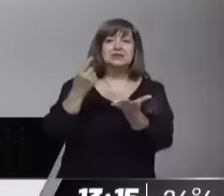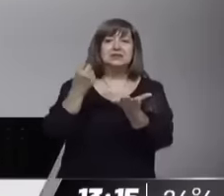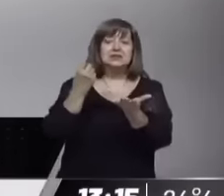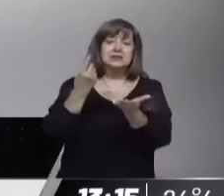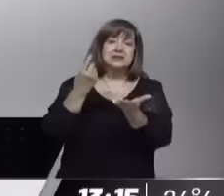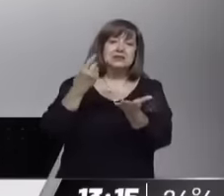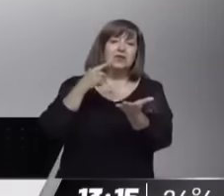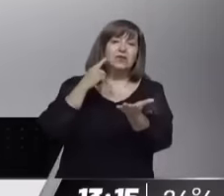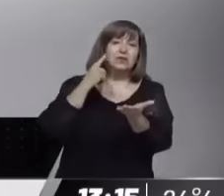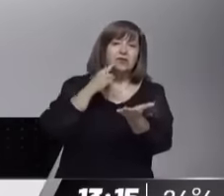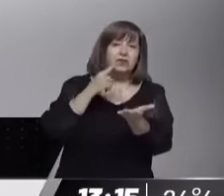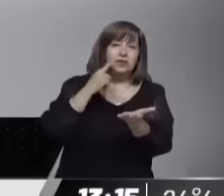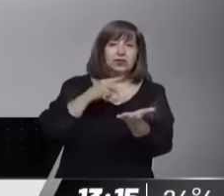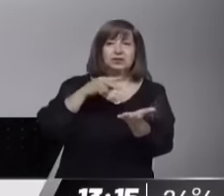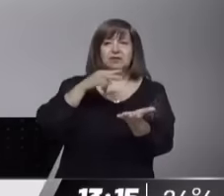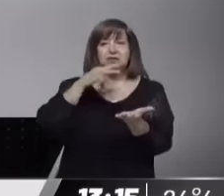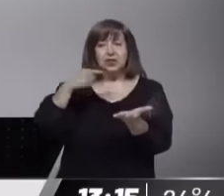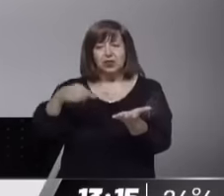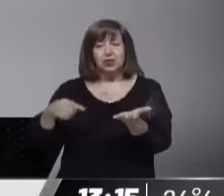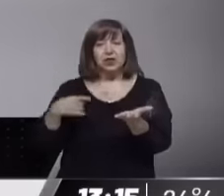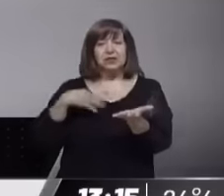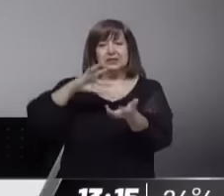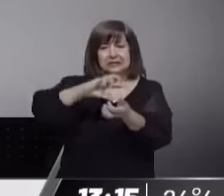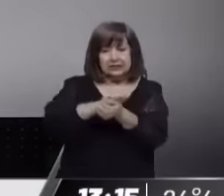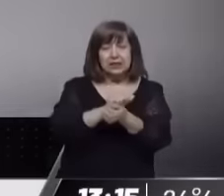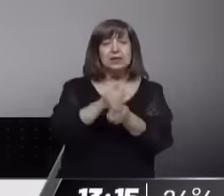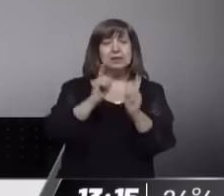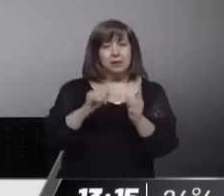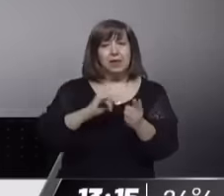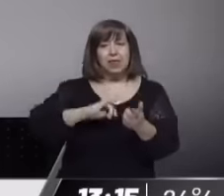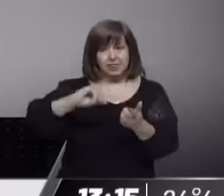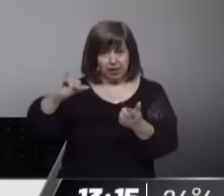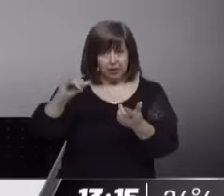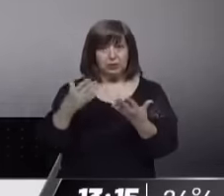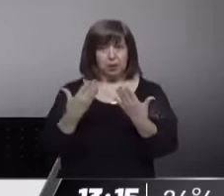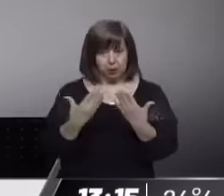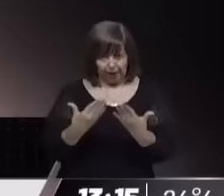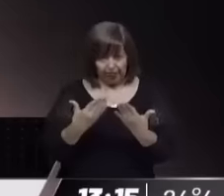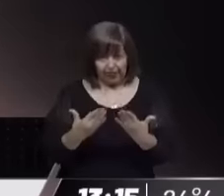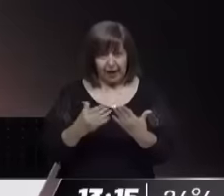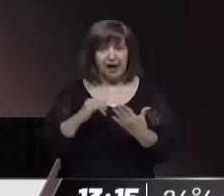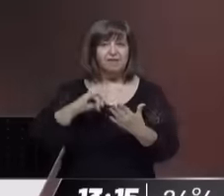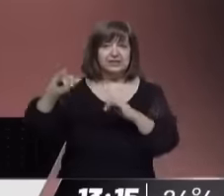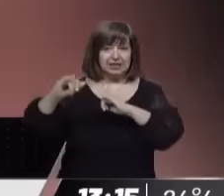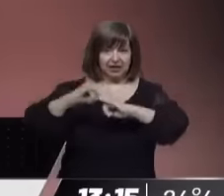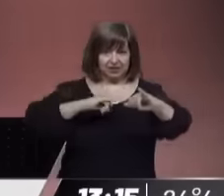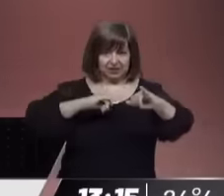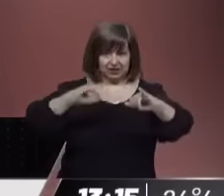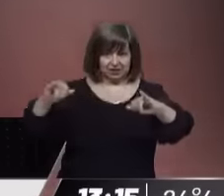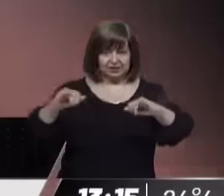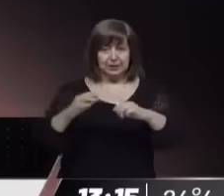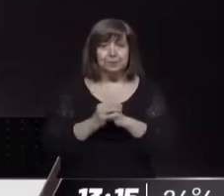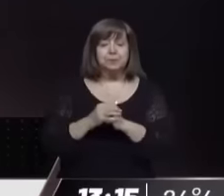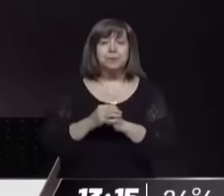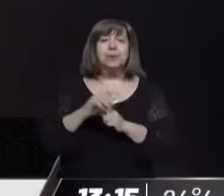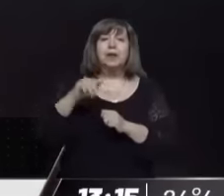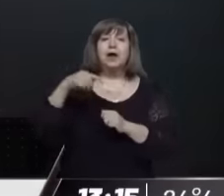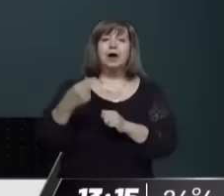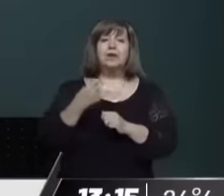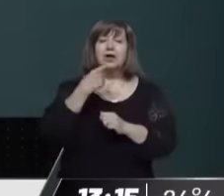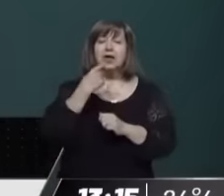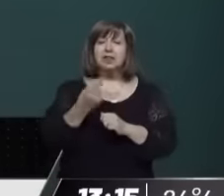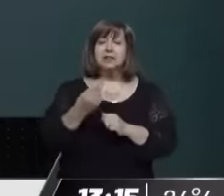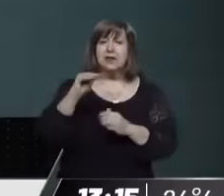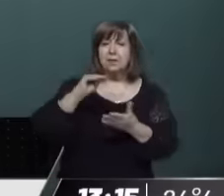la tremenda granizada de ayer. Vamos a compartir la segunda nota respecto a lo que vivieron los vecinos de la zona con esta tormenta de agua y